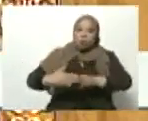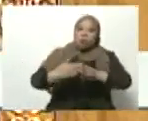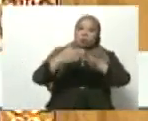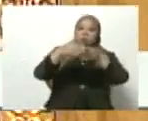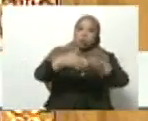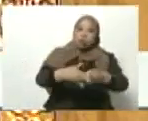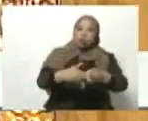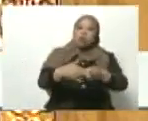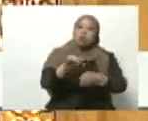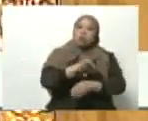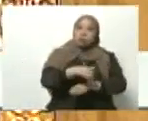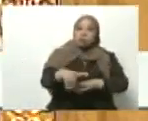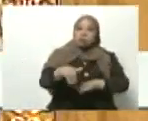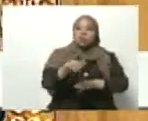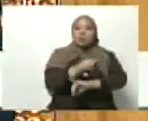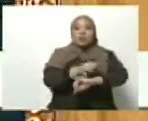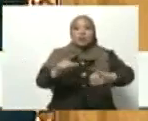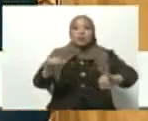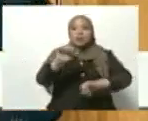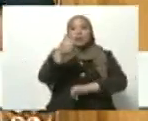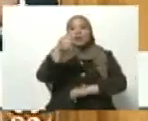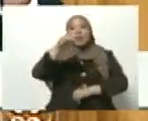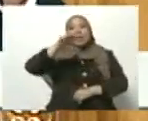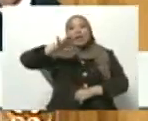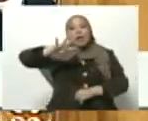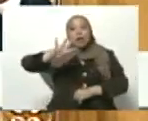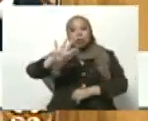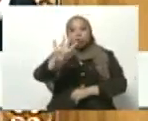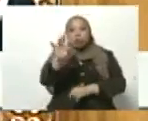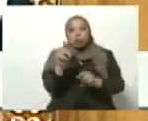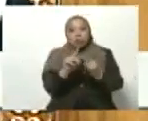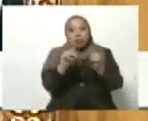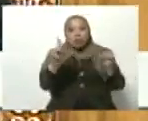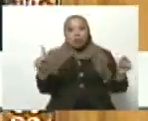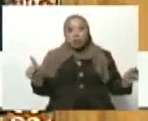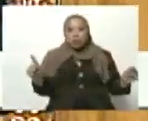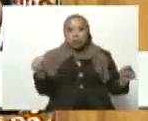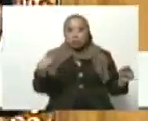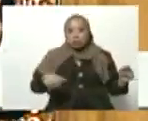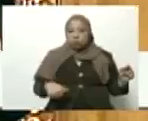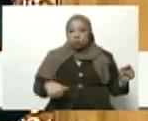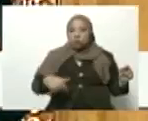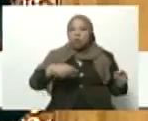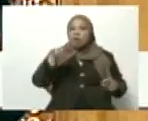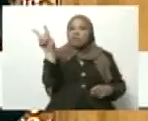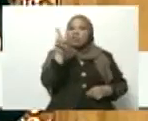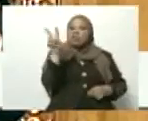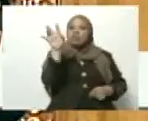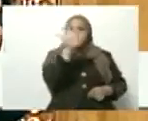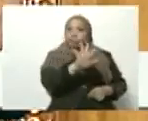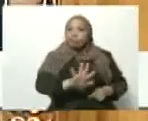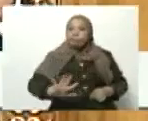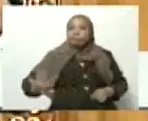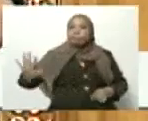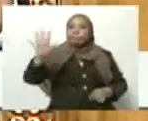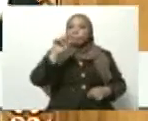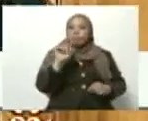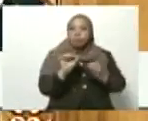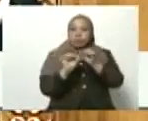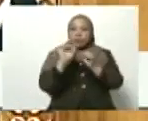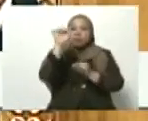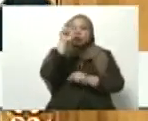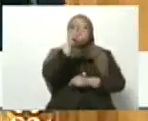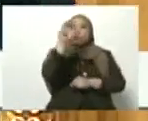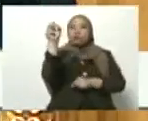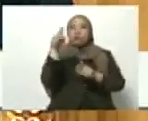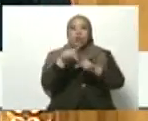costas venezolanas, al límite, a 14 kilómetros, que el límite del mar territorial, la zona económica exclusiva, es como 200 kilómetros, pero ahí pueden entrar.